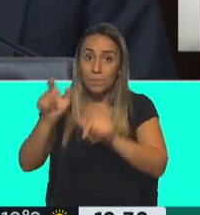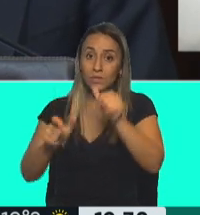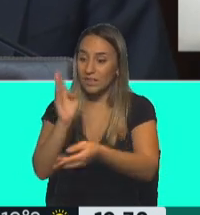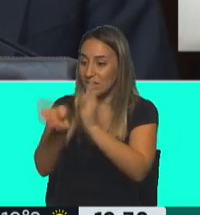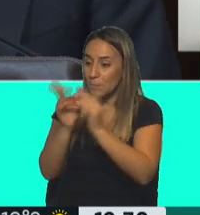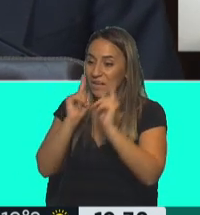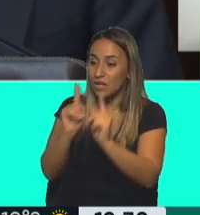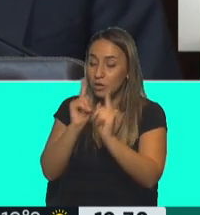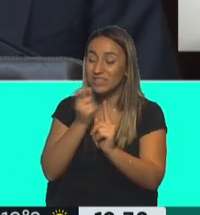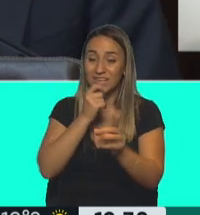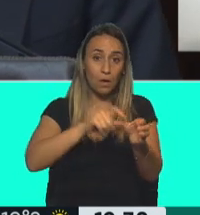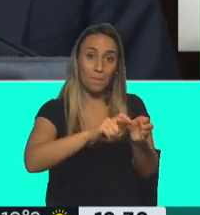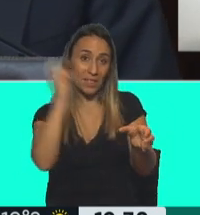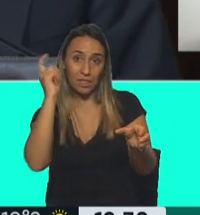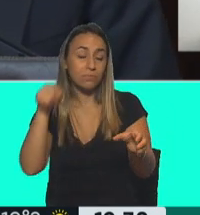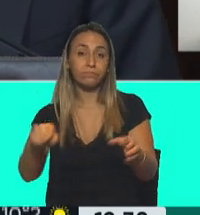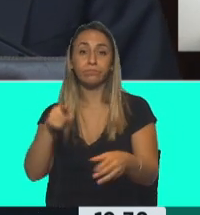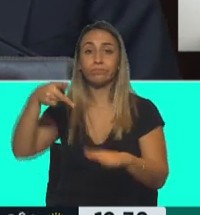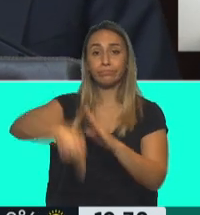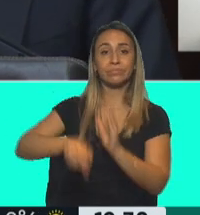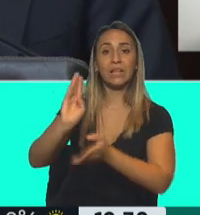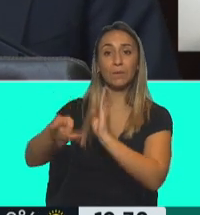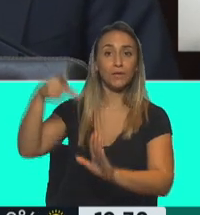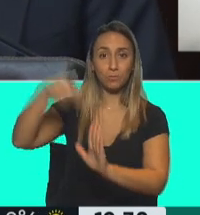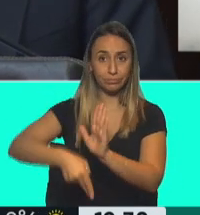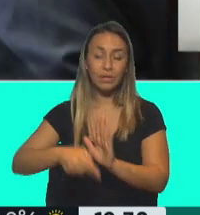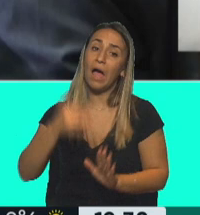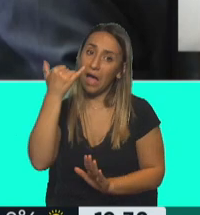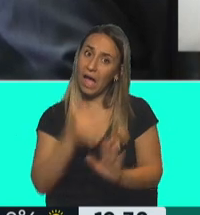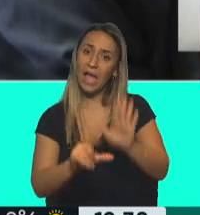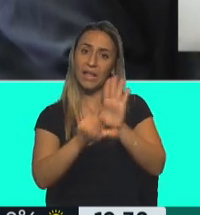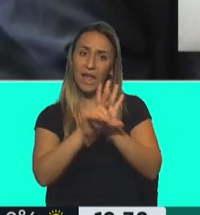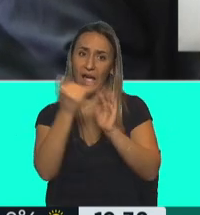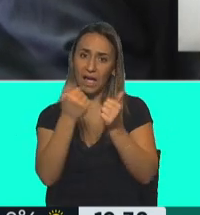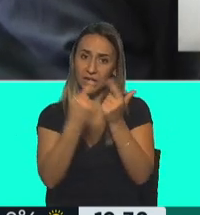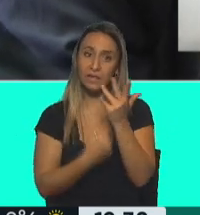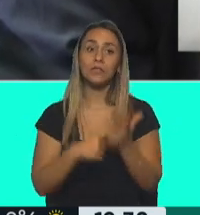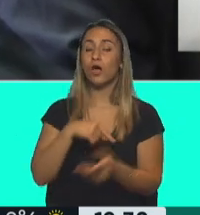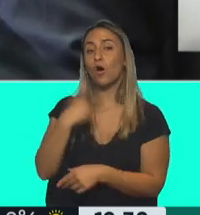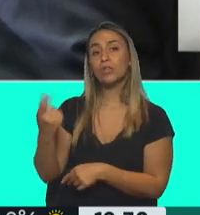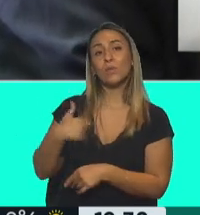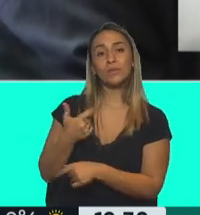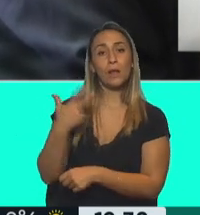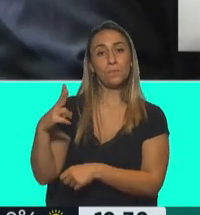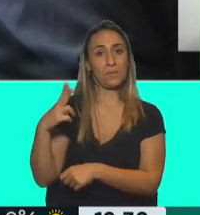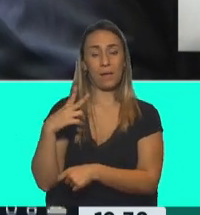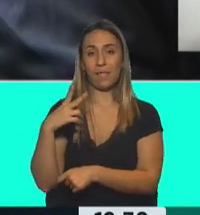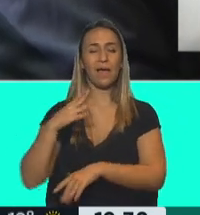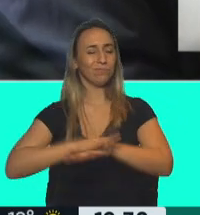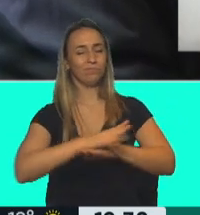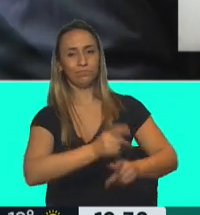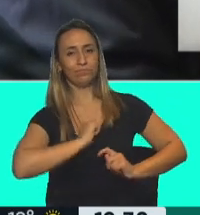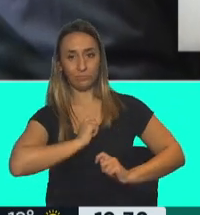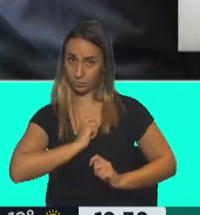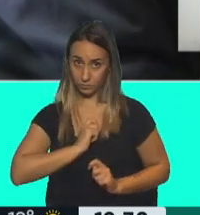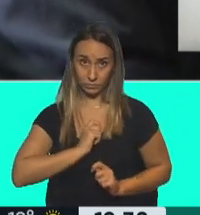cobertura. Y todos sabemos que existen las preexistencias por ley también, entonces tampoco la asumiría una obra social, una prepaga. Entonces nos preocupa que queden desamparadas, por